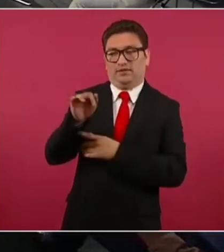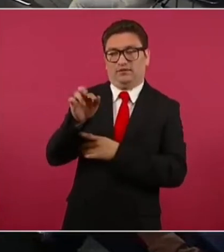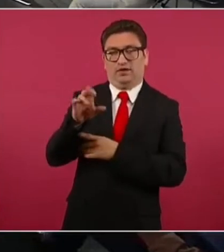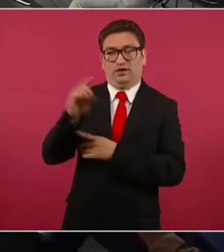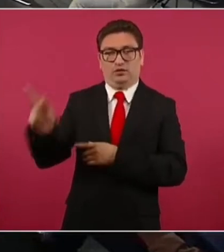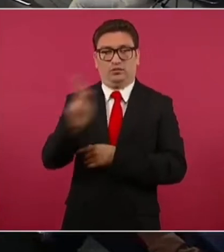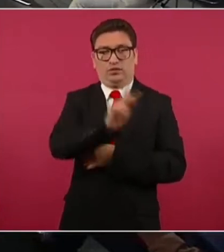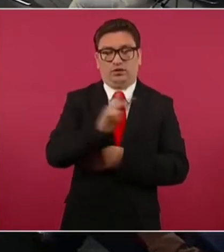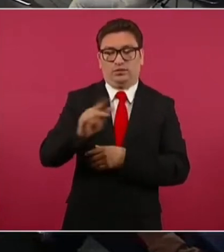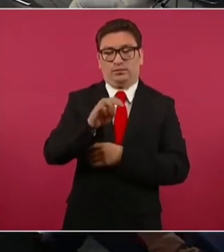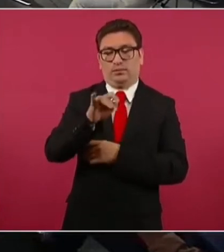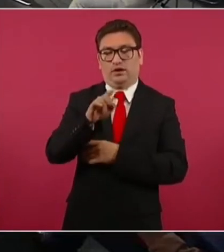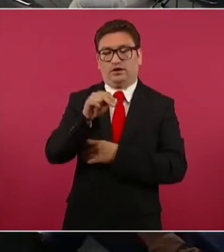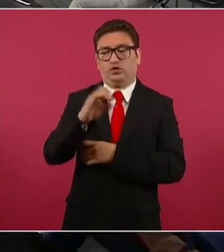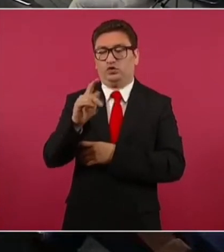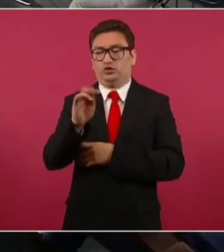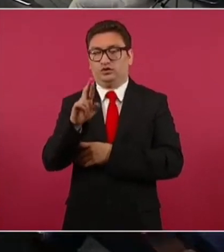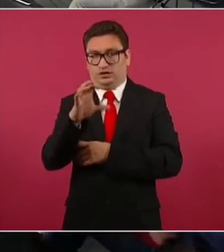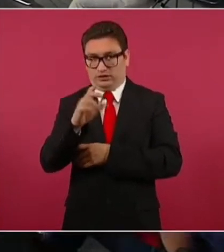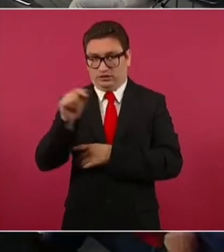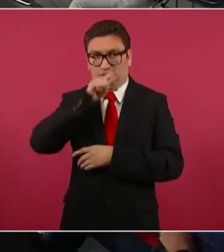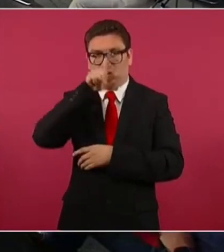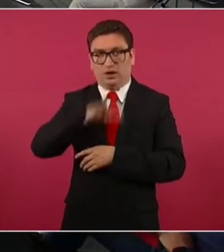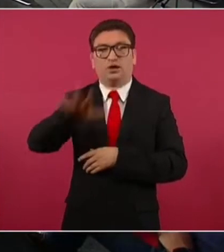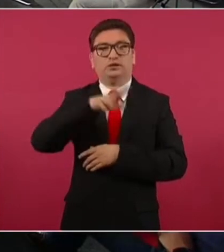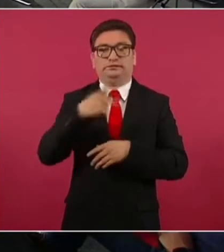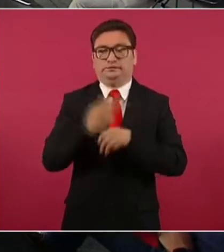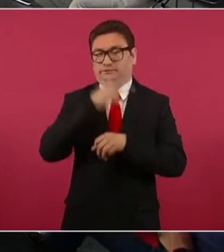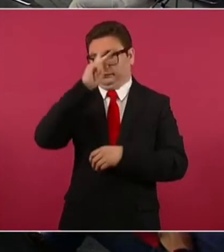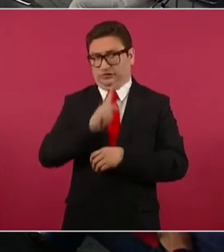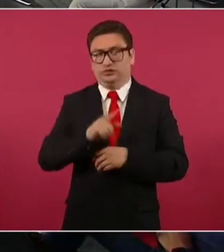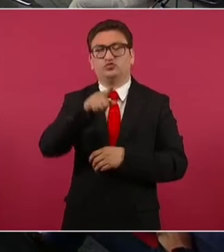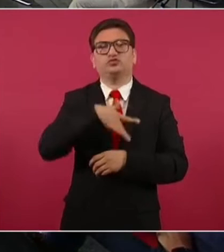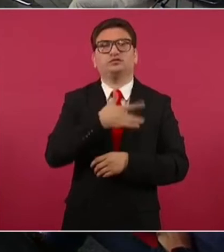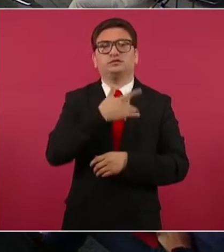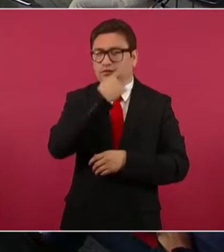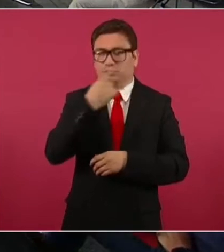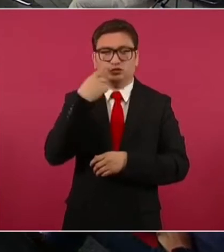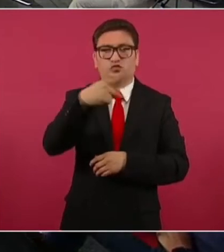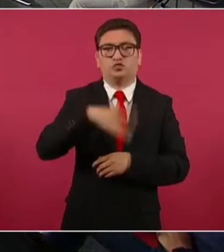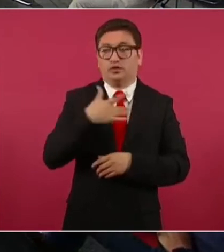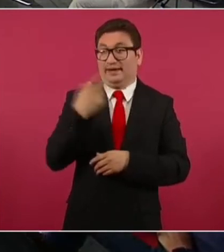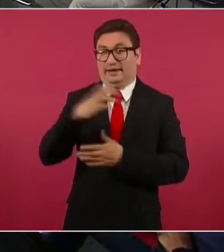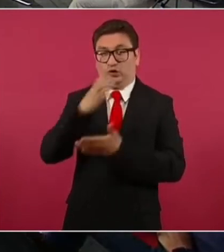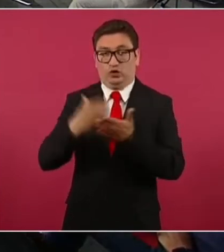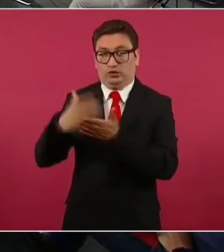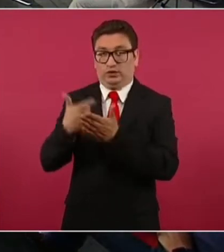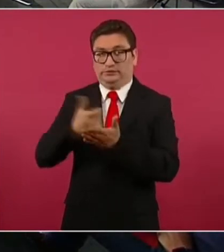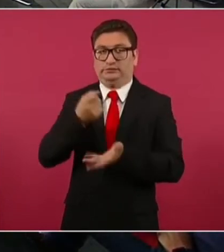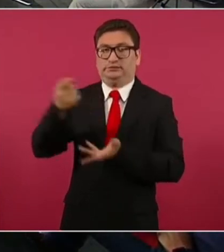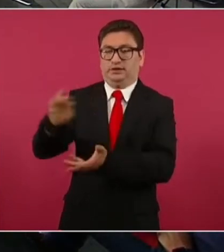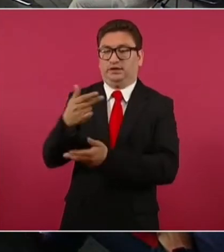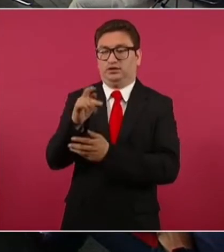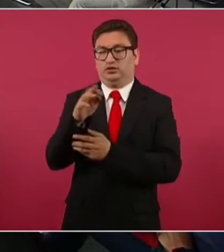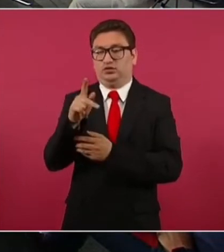con Mariano Otero, y pues esto le salió muy caro a los jaliscienses. ¿Qué piensa usted de estos contratos millonarios que recibieron Héctor Aguilar